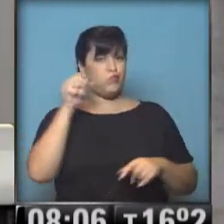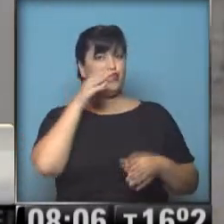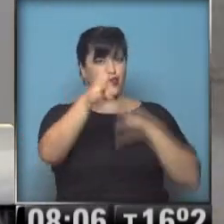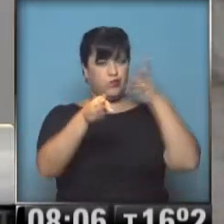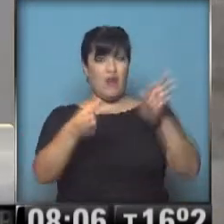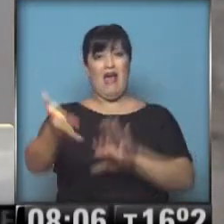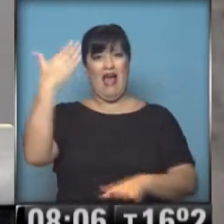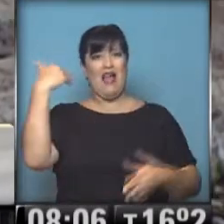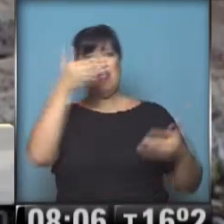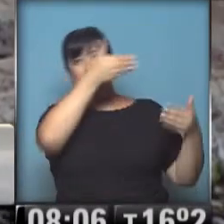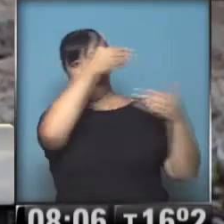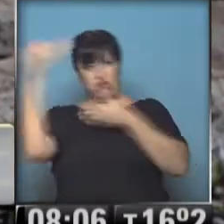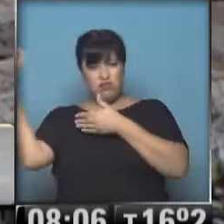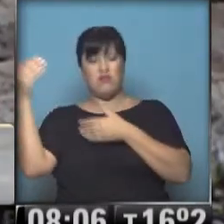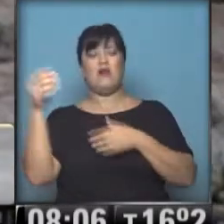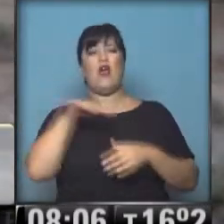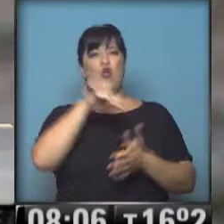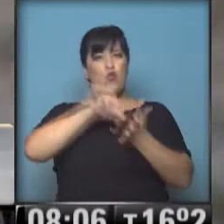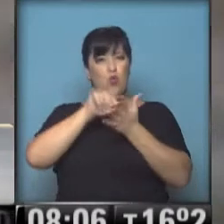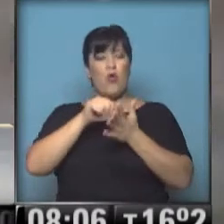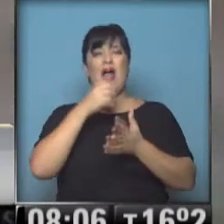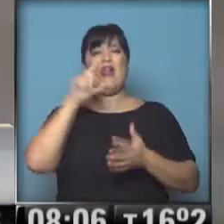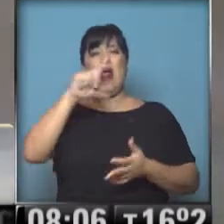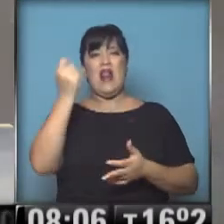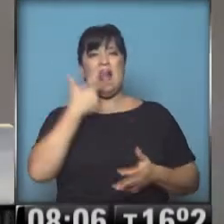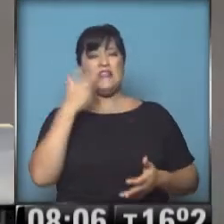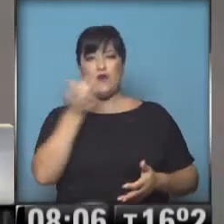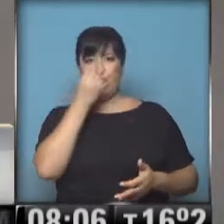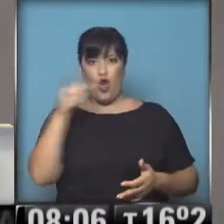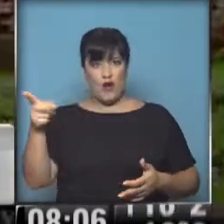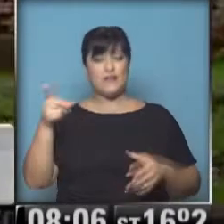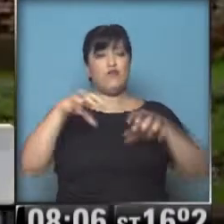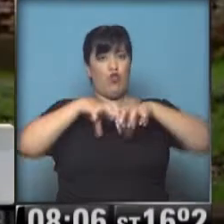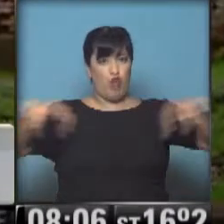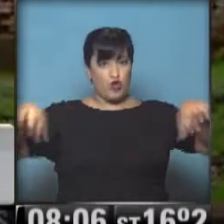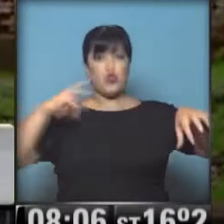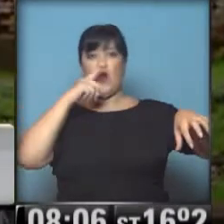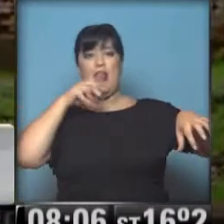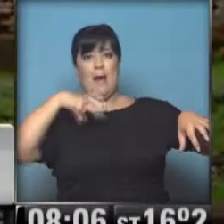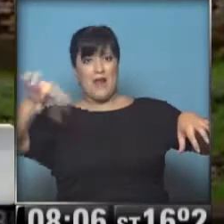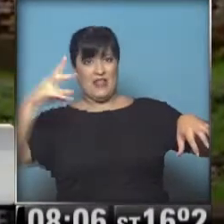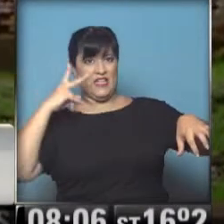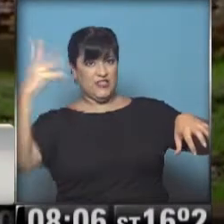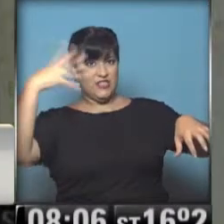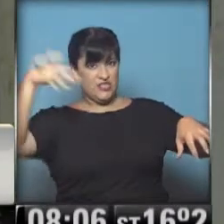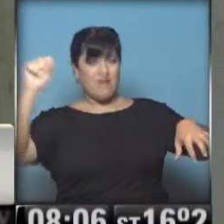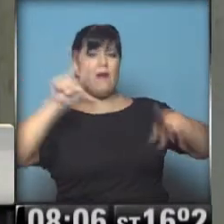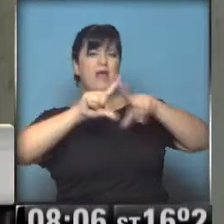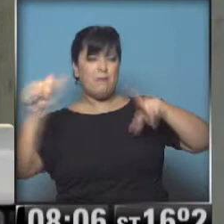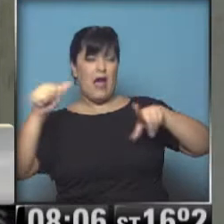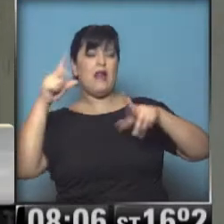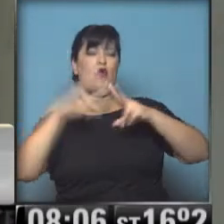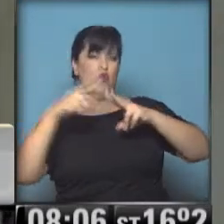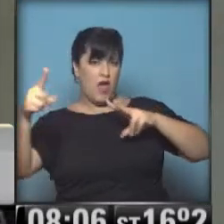secuestros llevados a las flores en las flores nos dividió en dos grupos un grupo para la plata y que entre eso estaba mi hermana mi cuñado